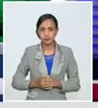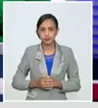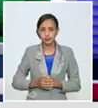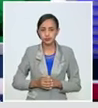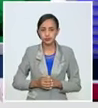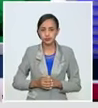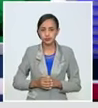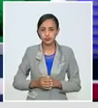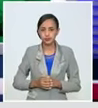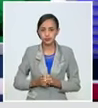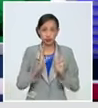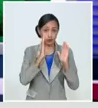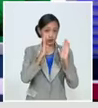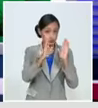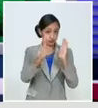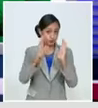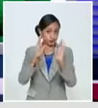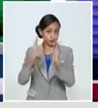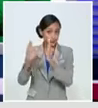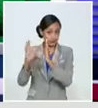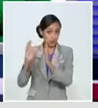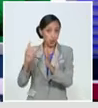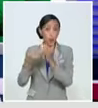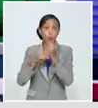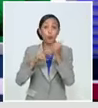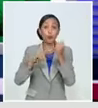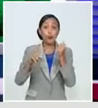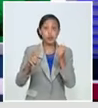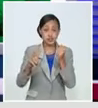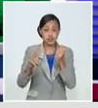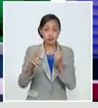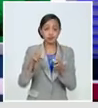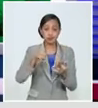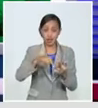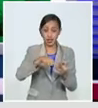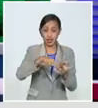Por provincia y el municipio especial Isla de la Juventud,